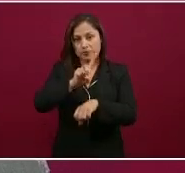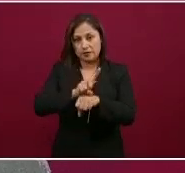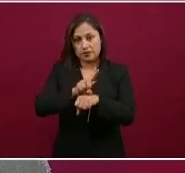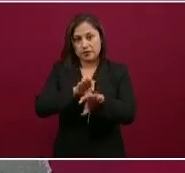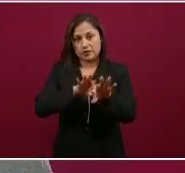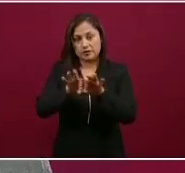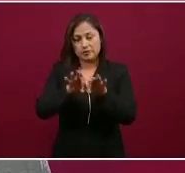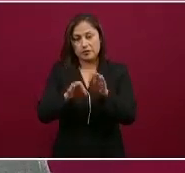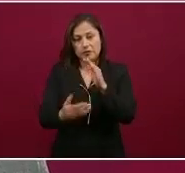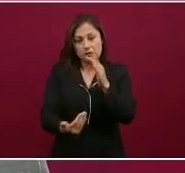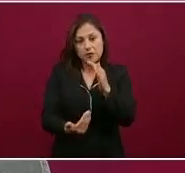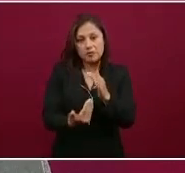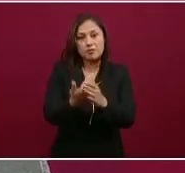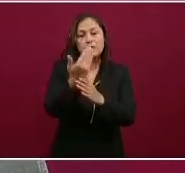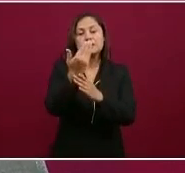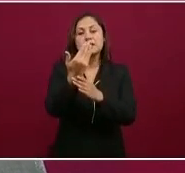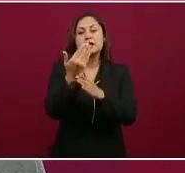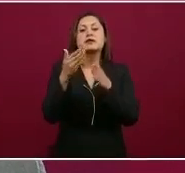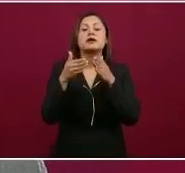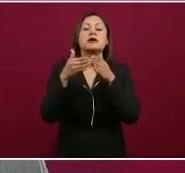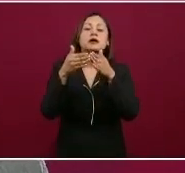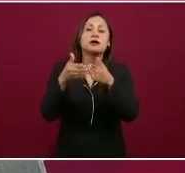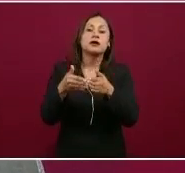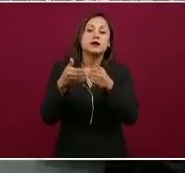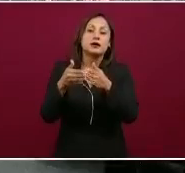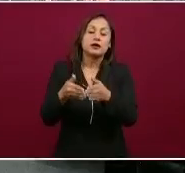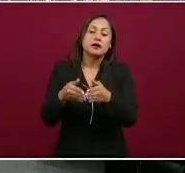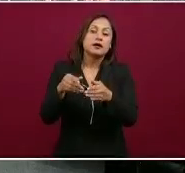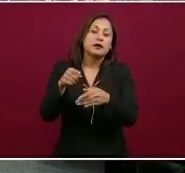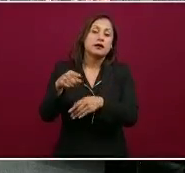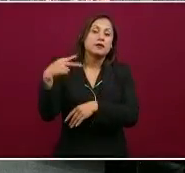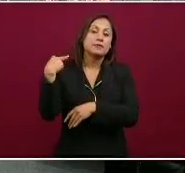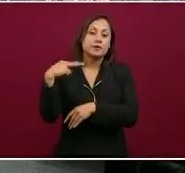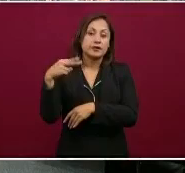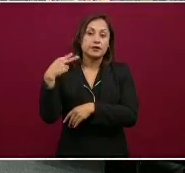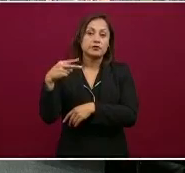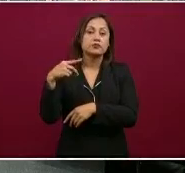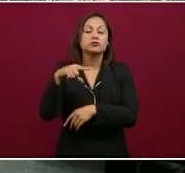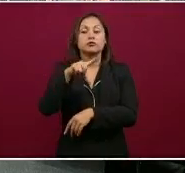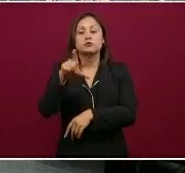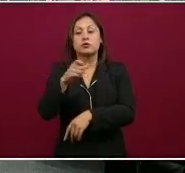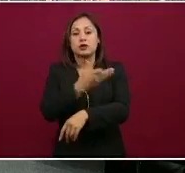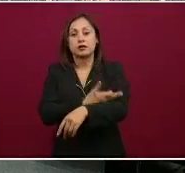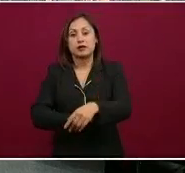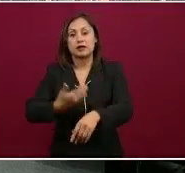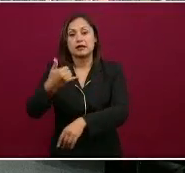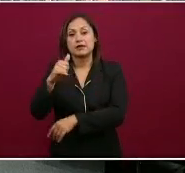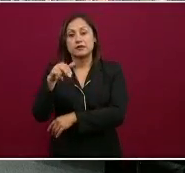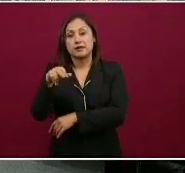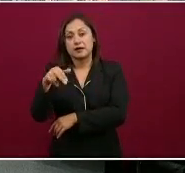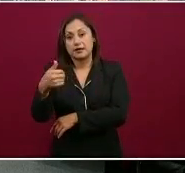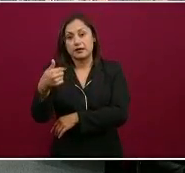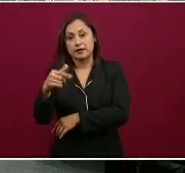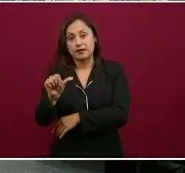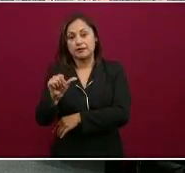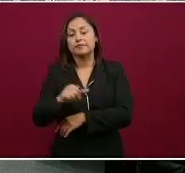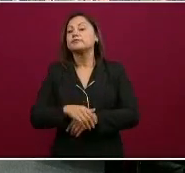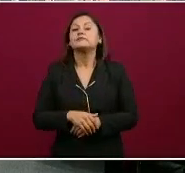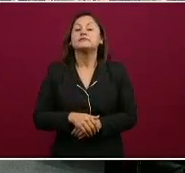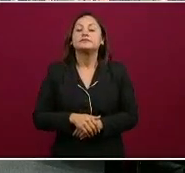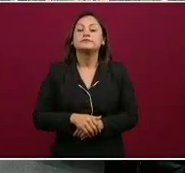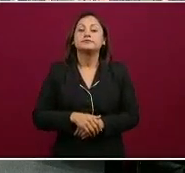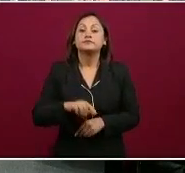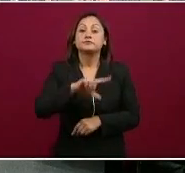En la mañana el puerto de Veracruz y por la tarde Yanga. Y el